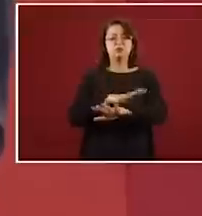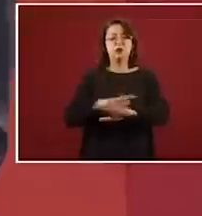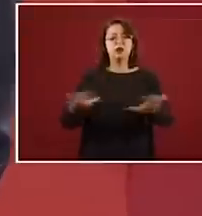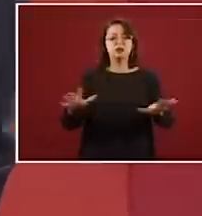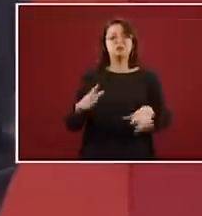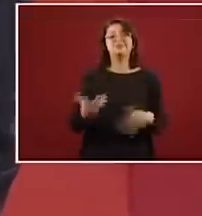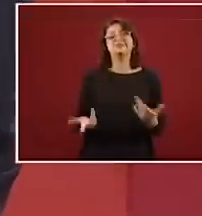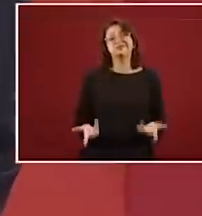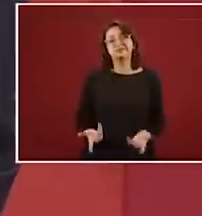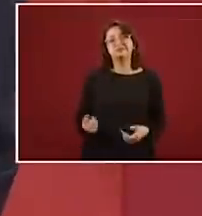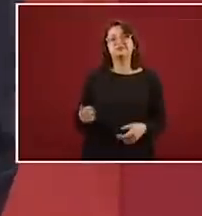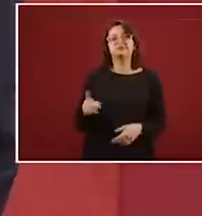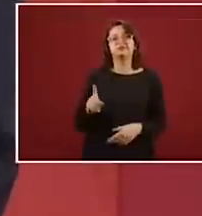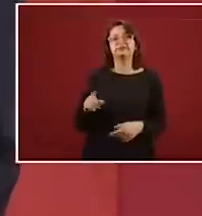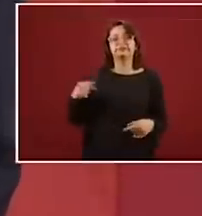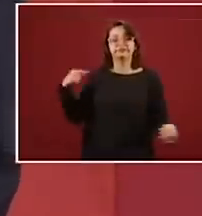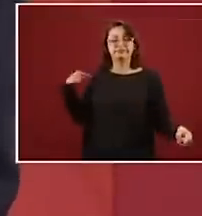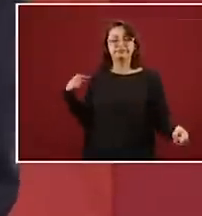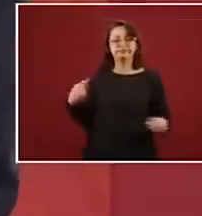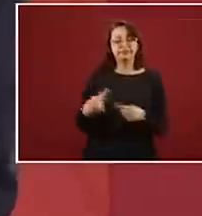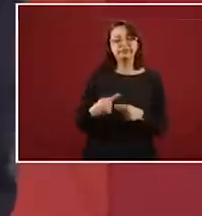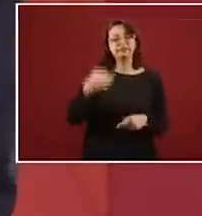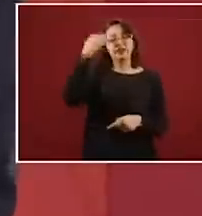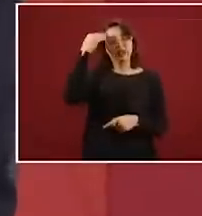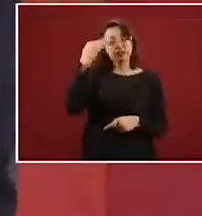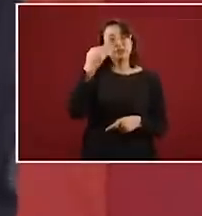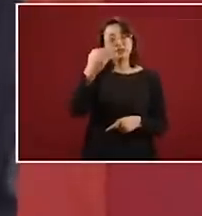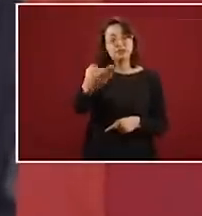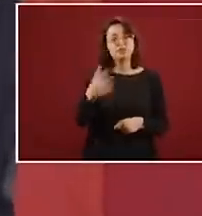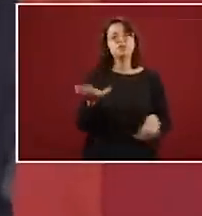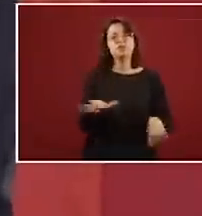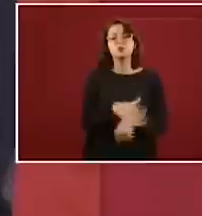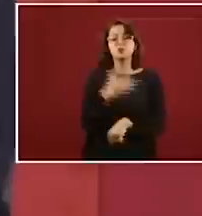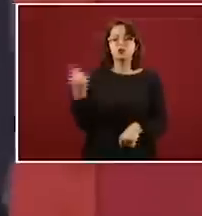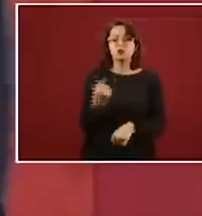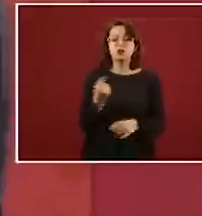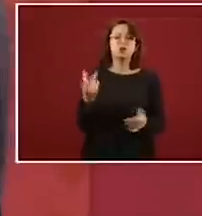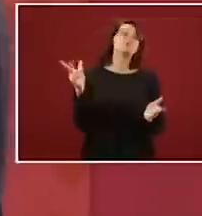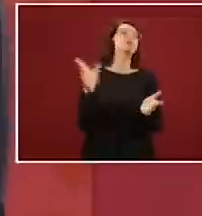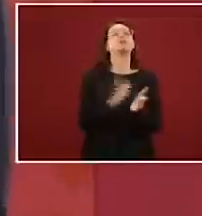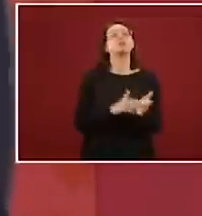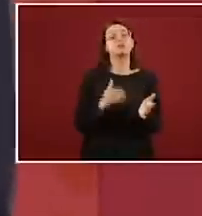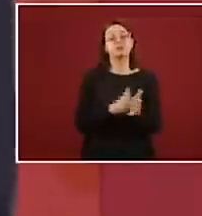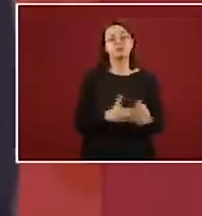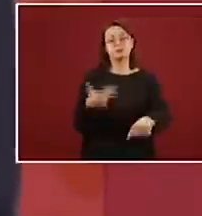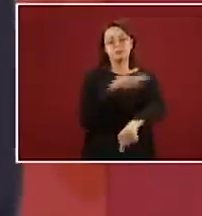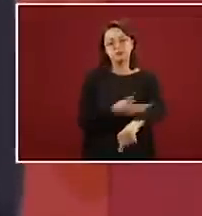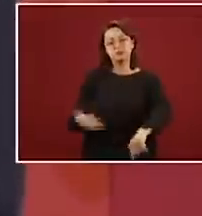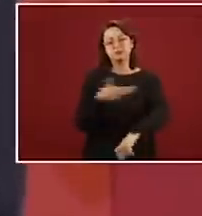porque hay que ordenar la documentación,